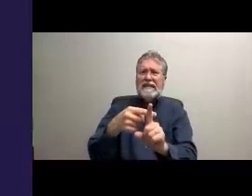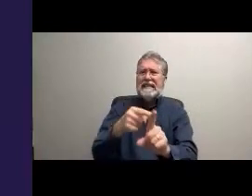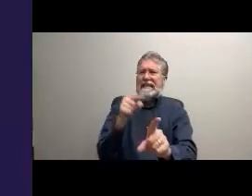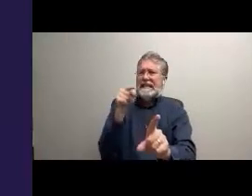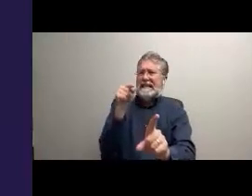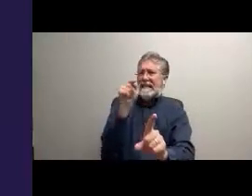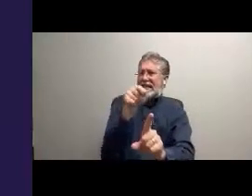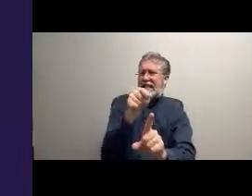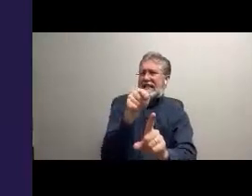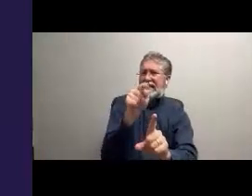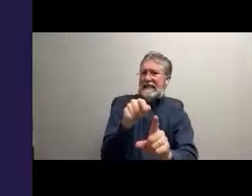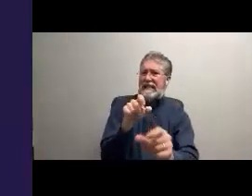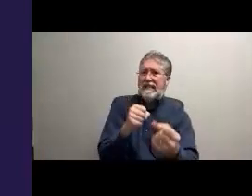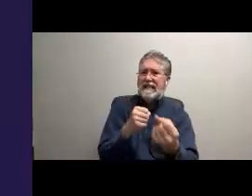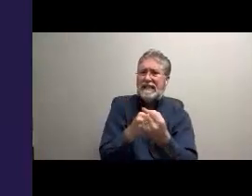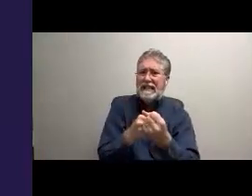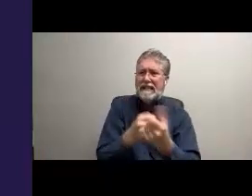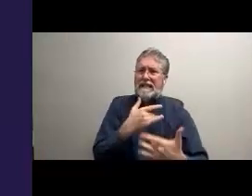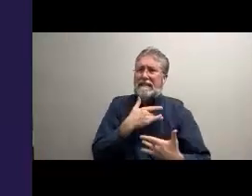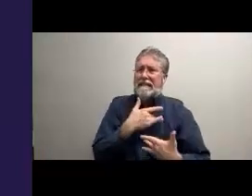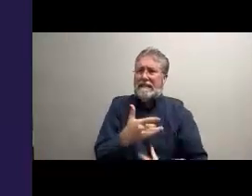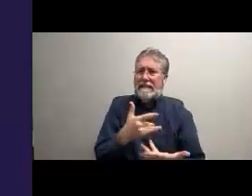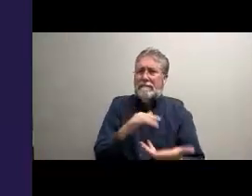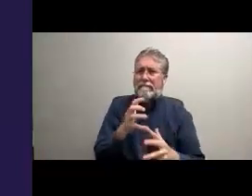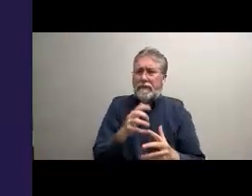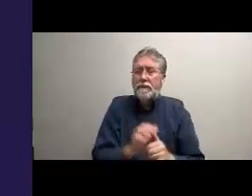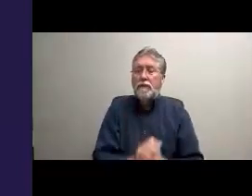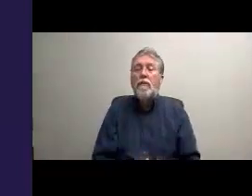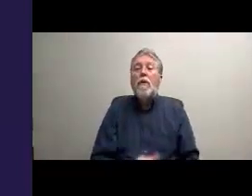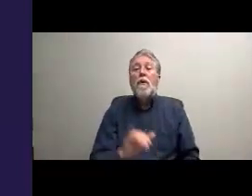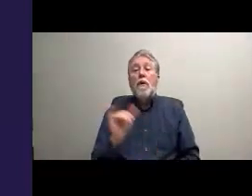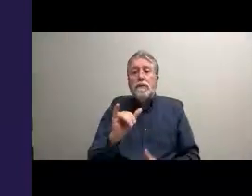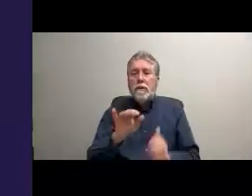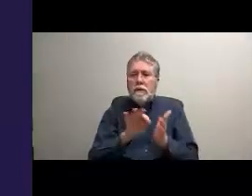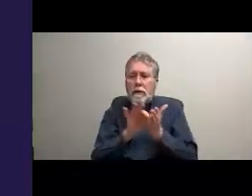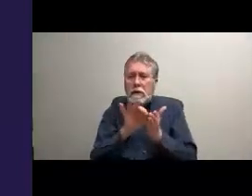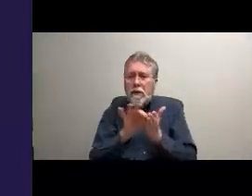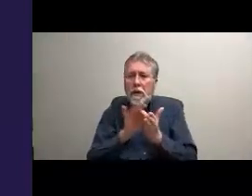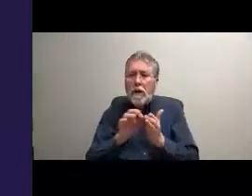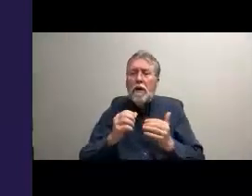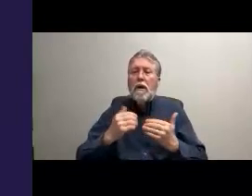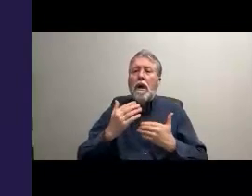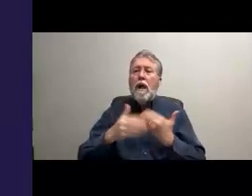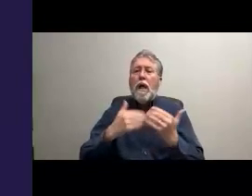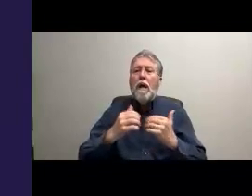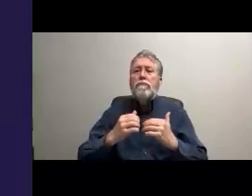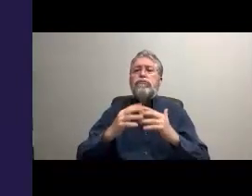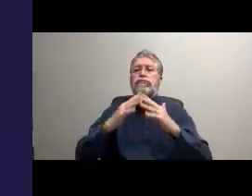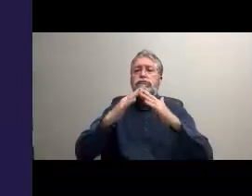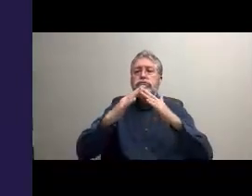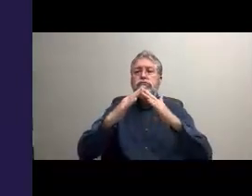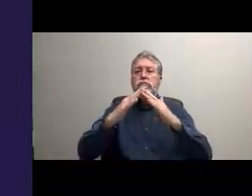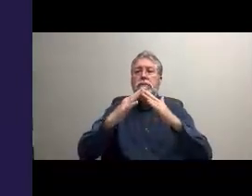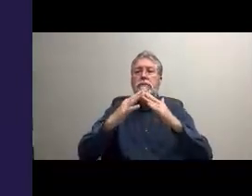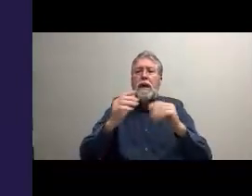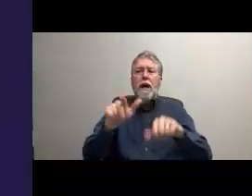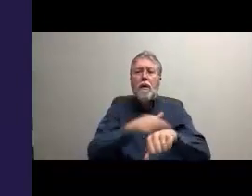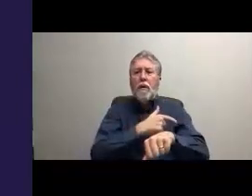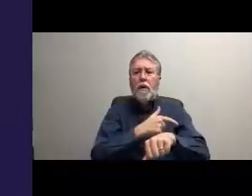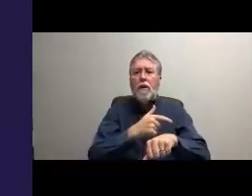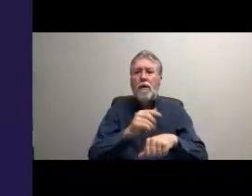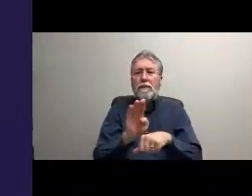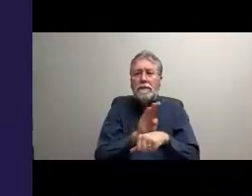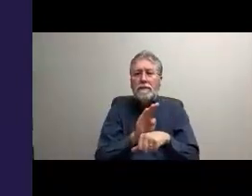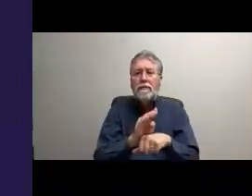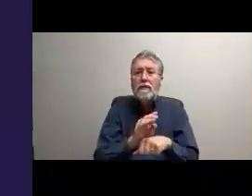averiguar cuánto tardan las zonas para volver a la normalidad. Se puede hacer píxel a píxel por píxeles de 500